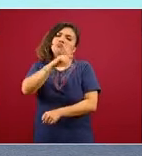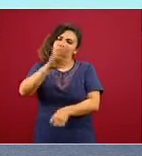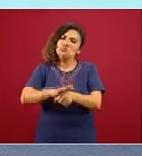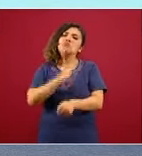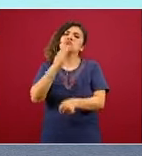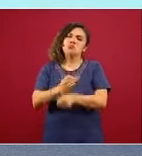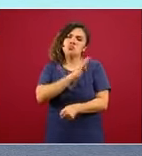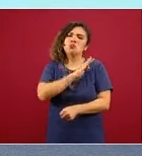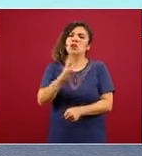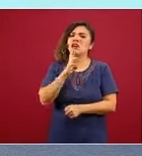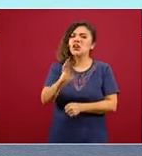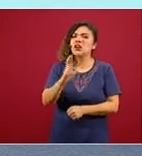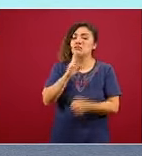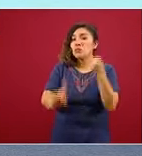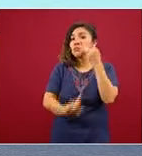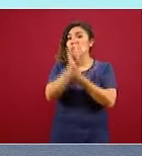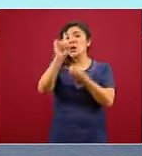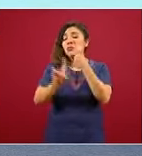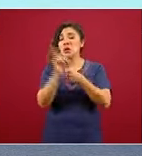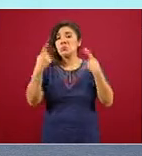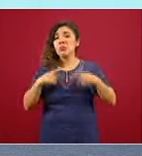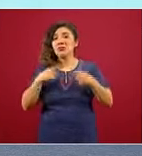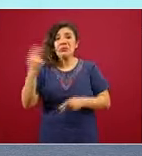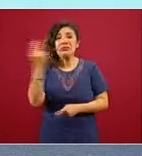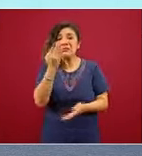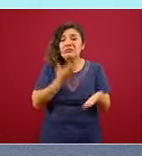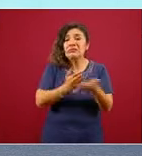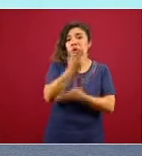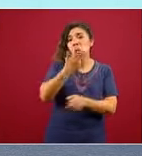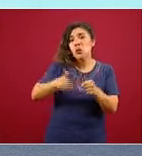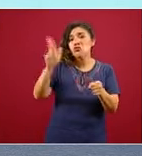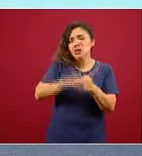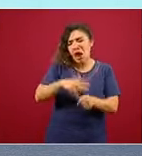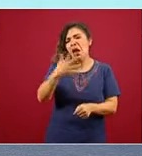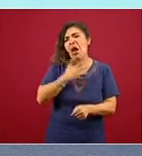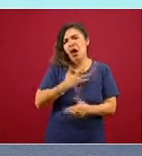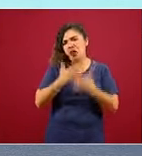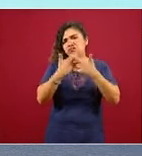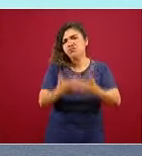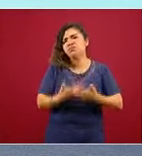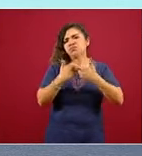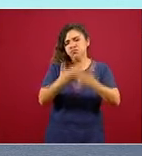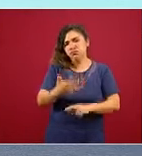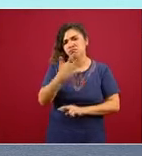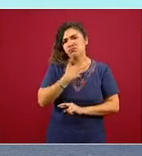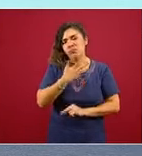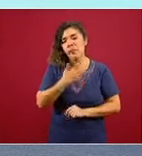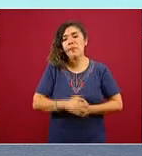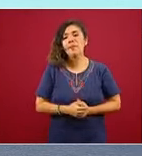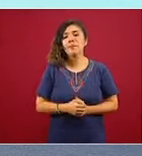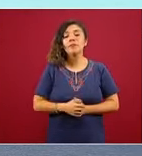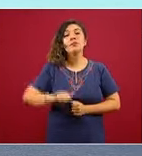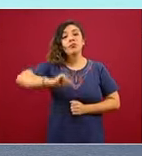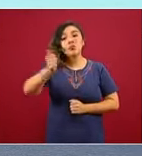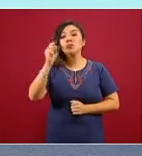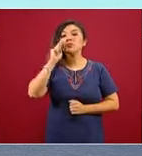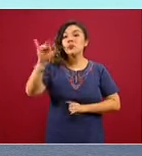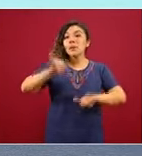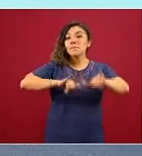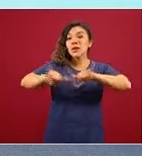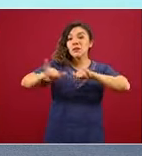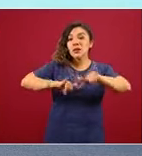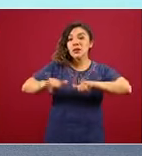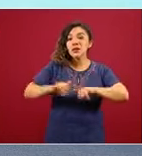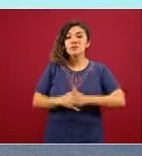de respuesta en relación a los pacientes graves que pudieran estarse generando de esta transmisión. Veamos el mapa